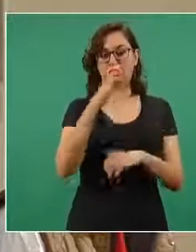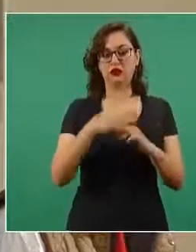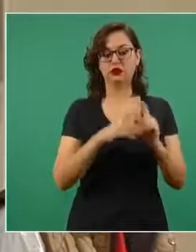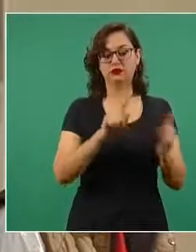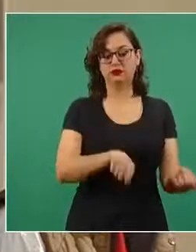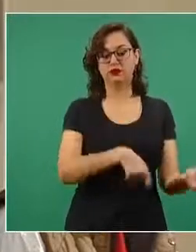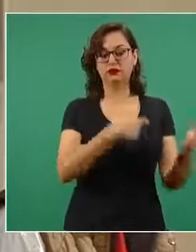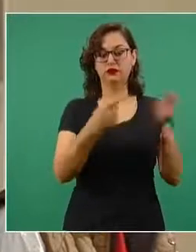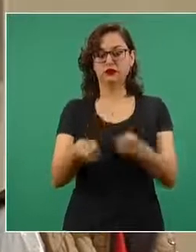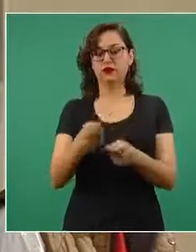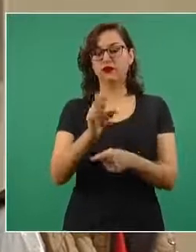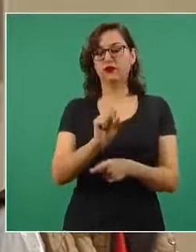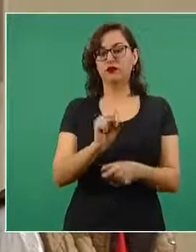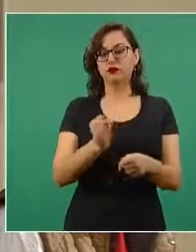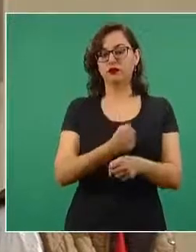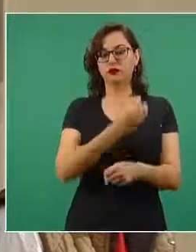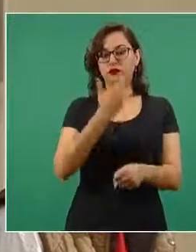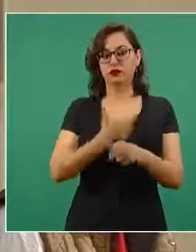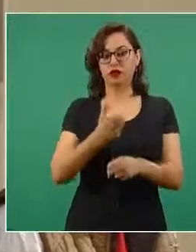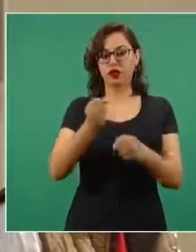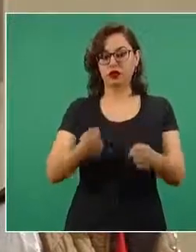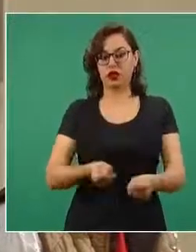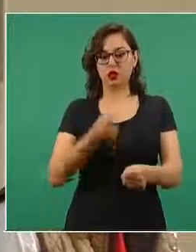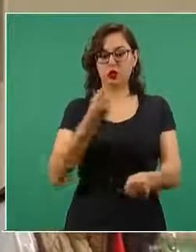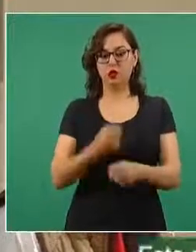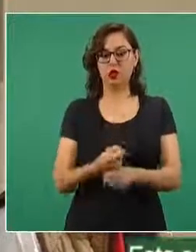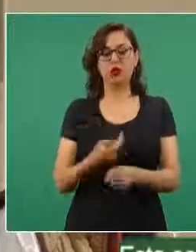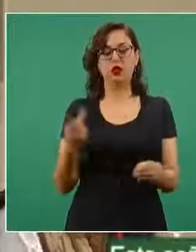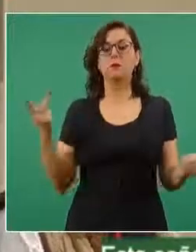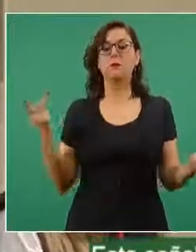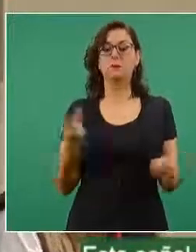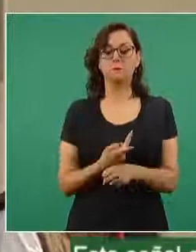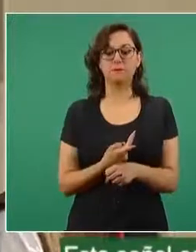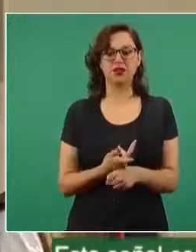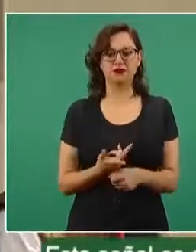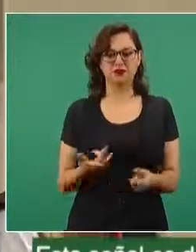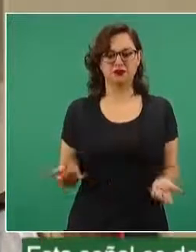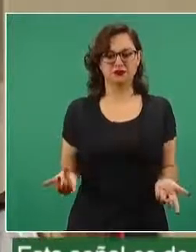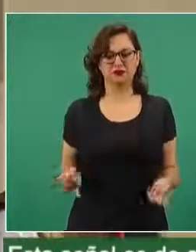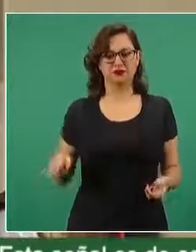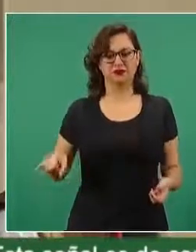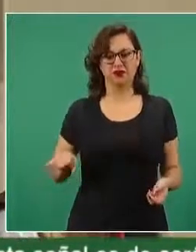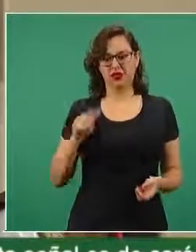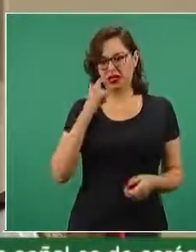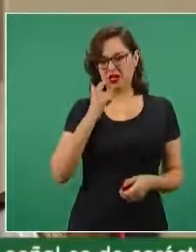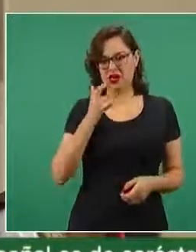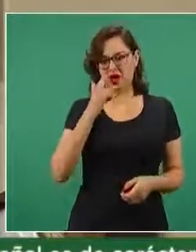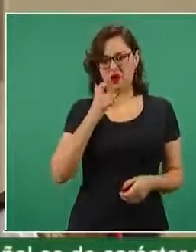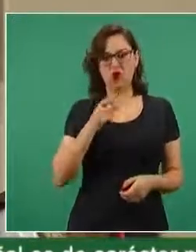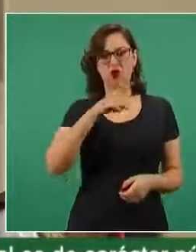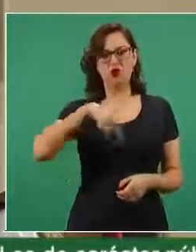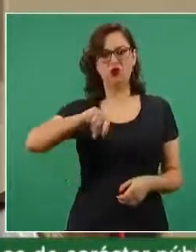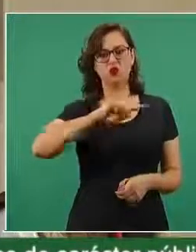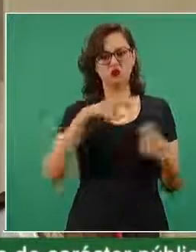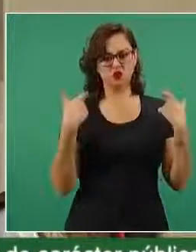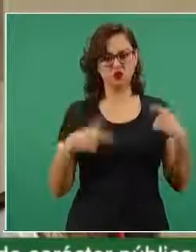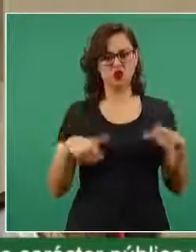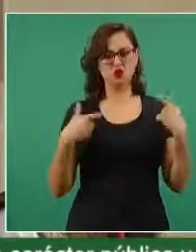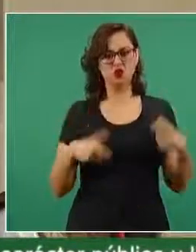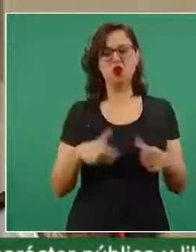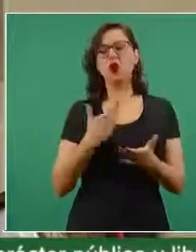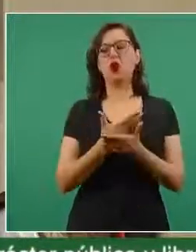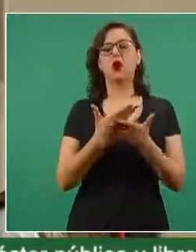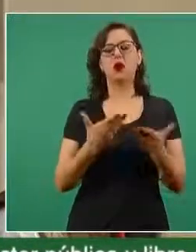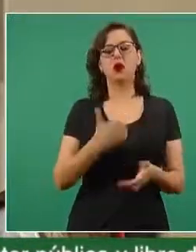como gente con mucho poder y mucho dinero están interesados con cargos policíacos. Entonces, también